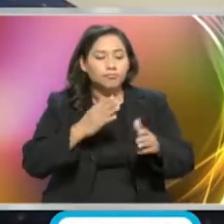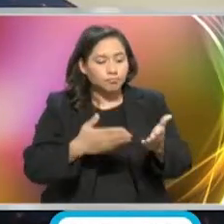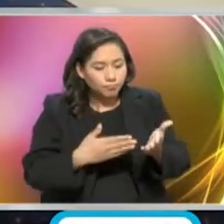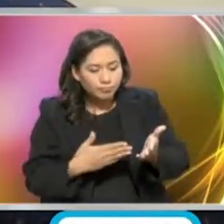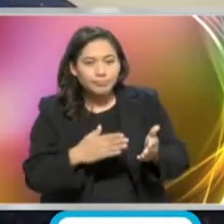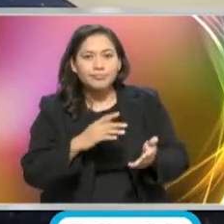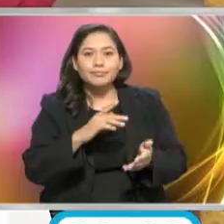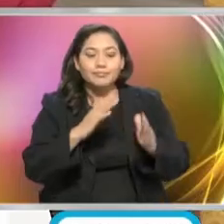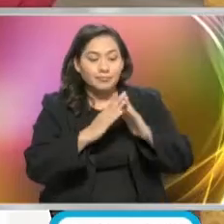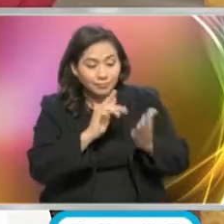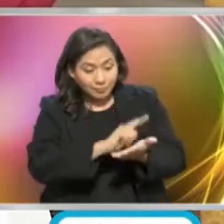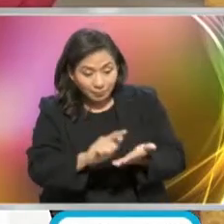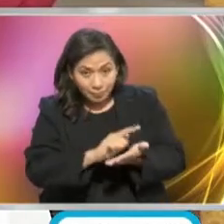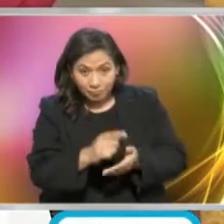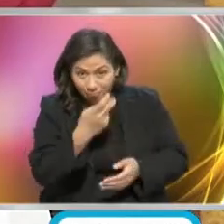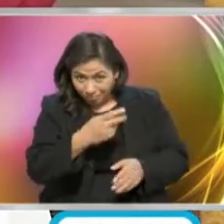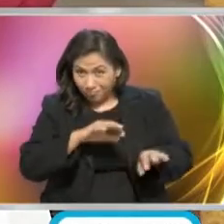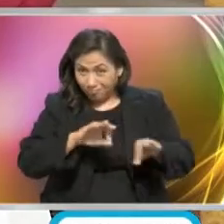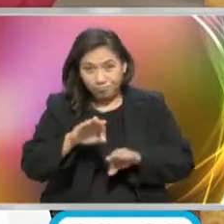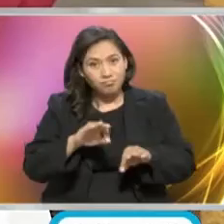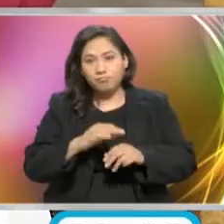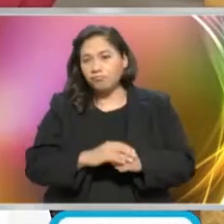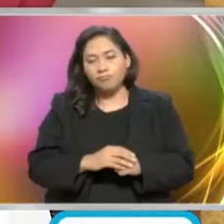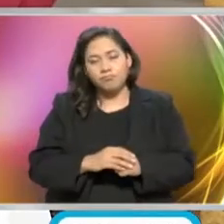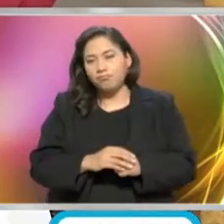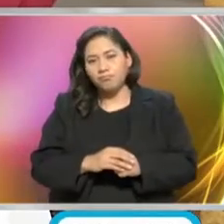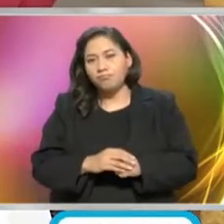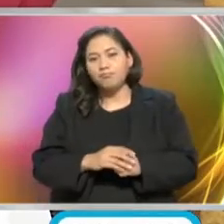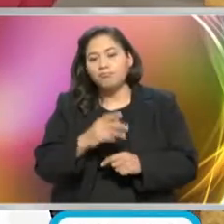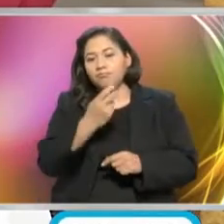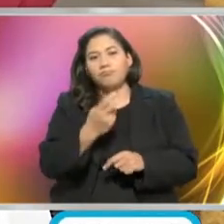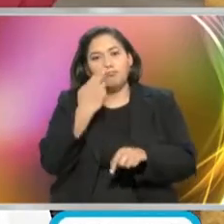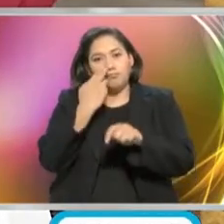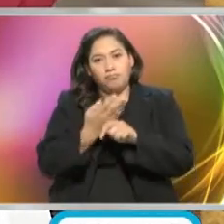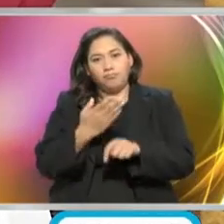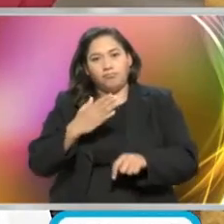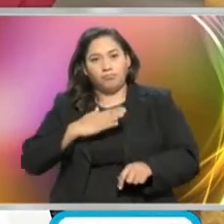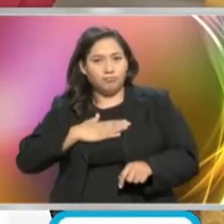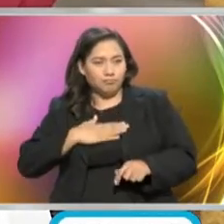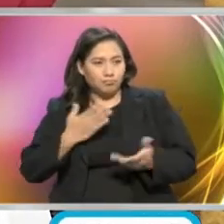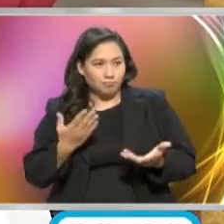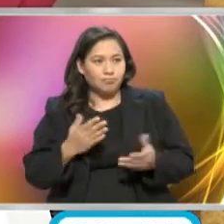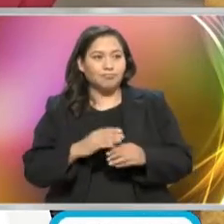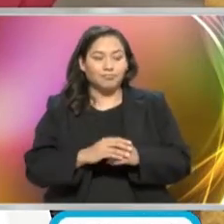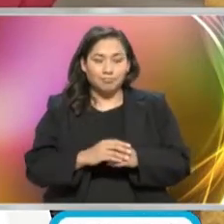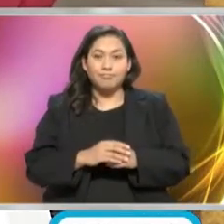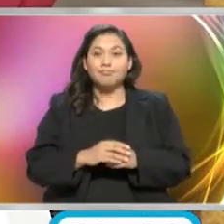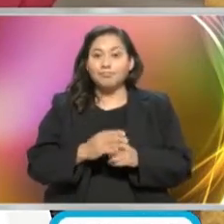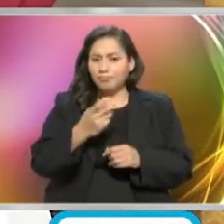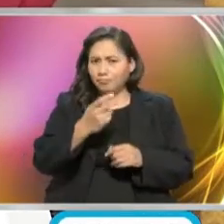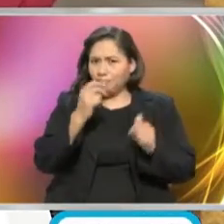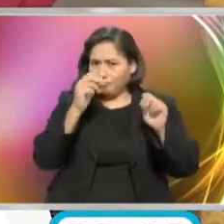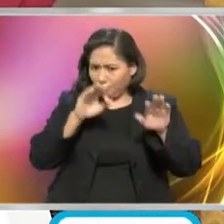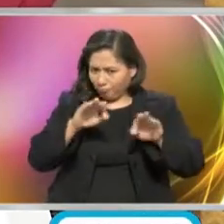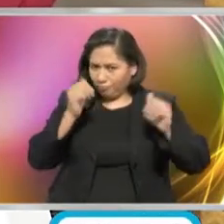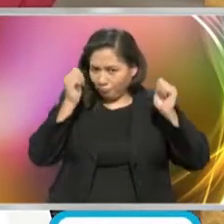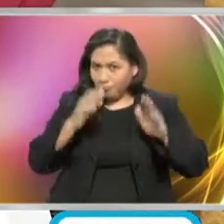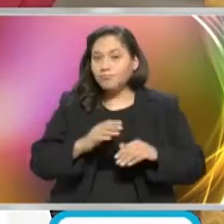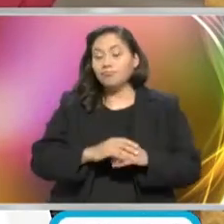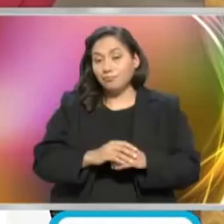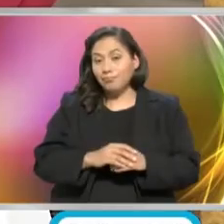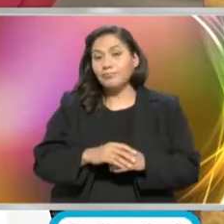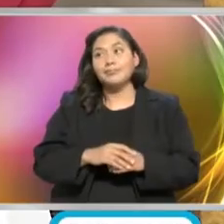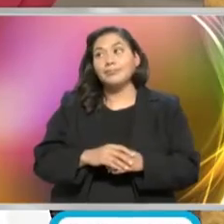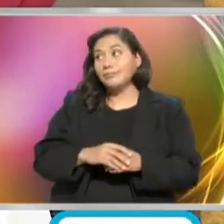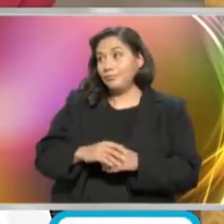limpia. Eso no se consideraba trabajo también, ¿te acuerdas, no? Sí, claro. Y Así de, además, "Ay, Paola". mientras más niños Súper tenían, era trabajo. todavía mejor reconocido. Era más para decir